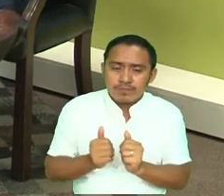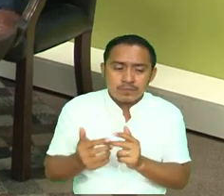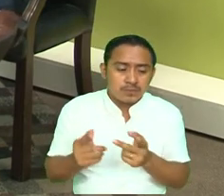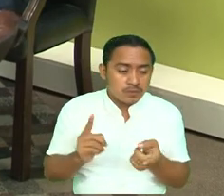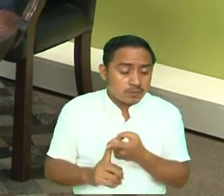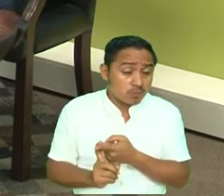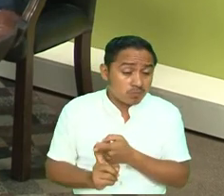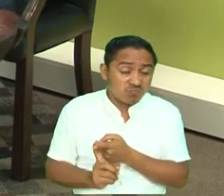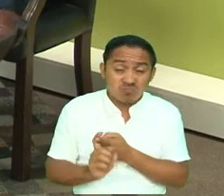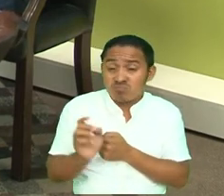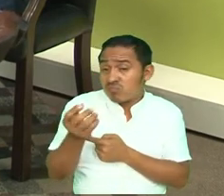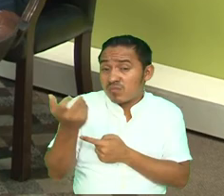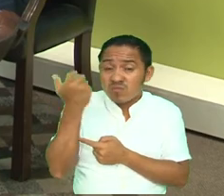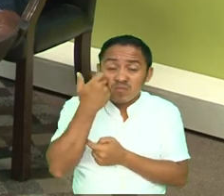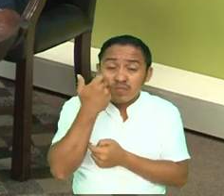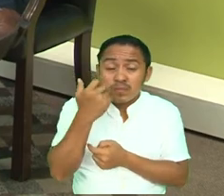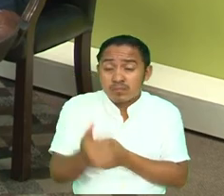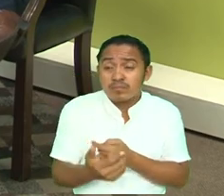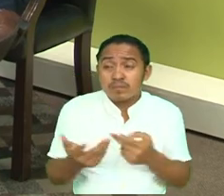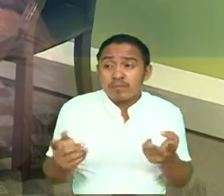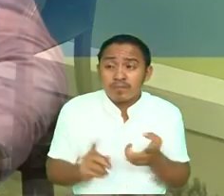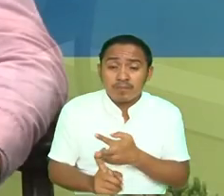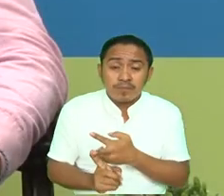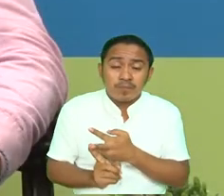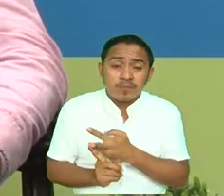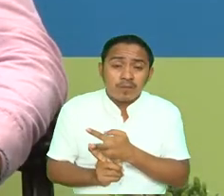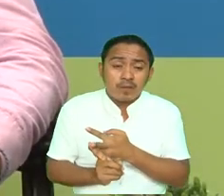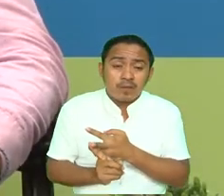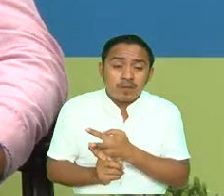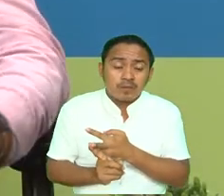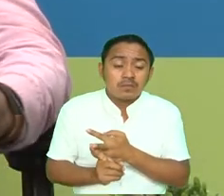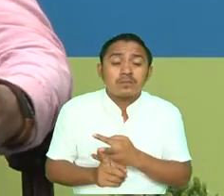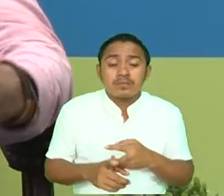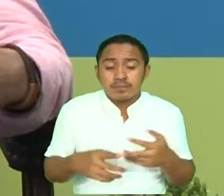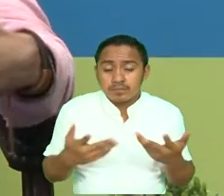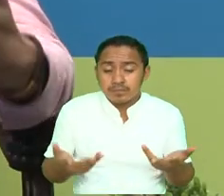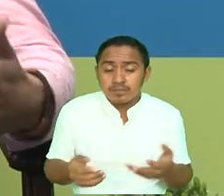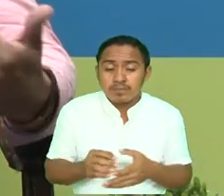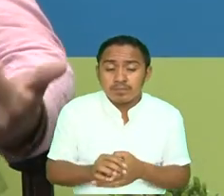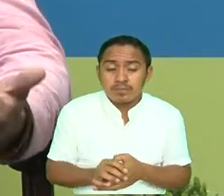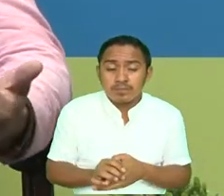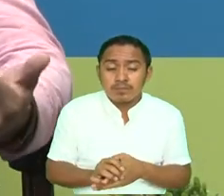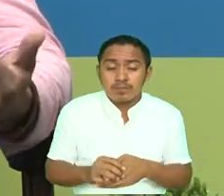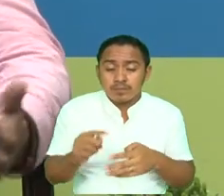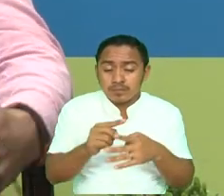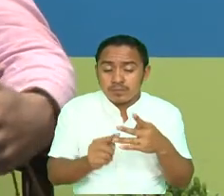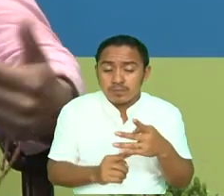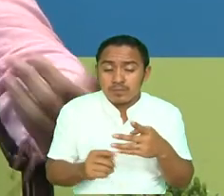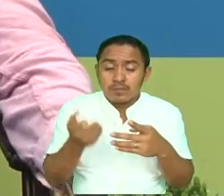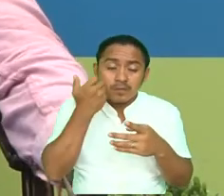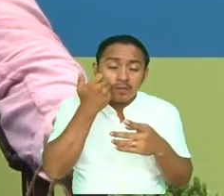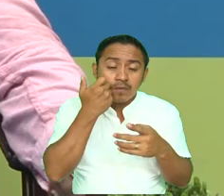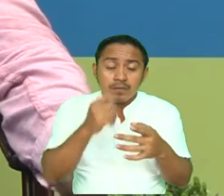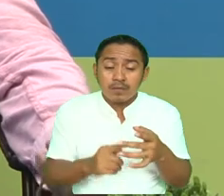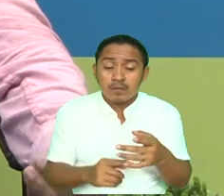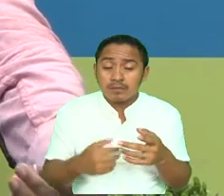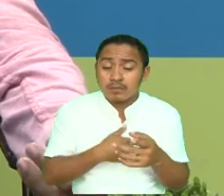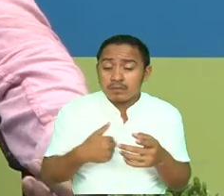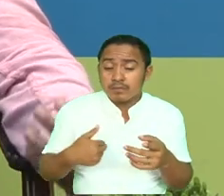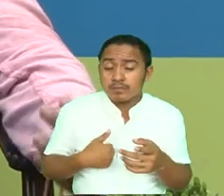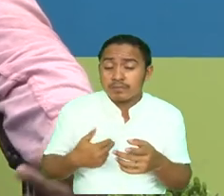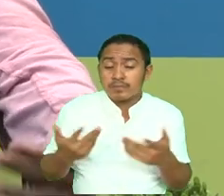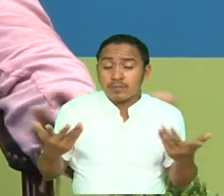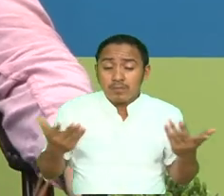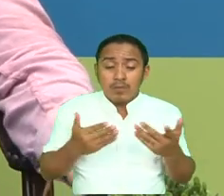hombro, ¿verdad? Y la hiperhidrosis compensatoria. Por esto, este tipo de terapia se tiene que dejar por último,